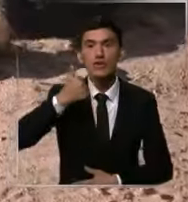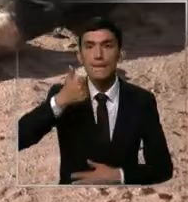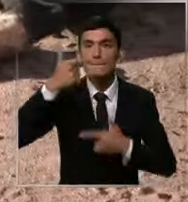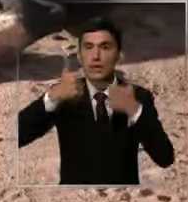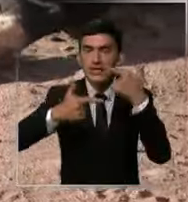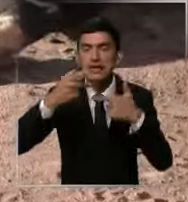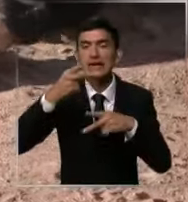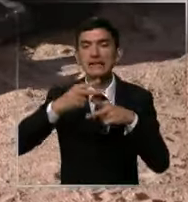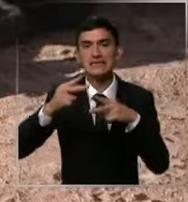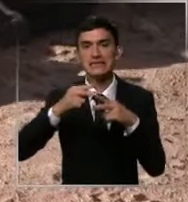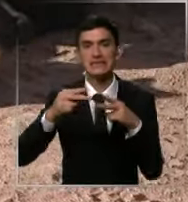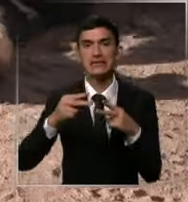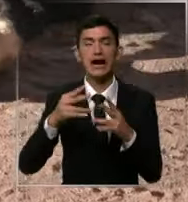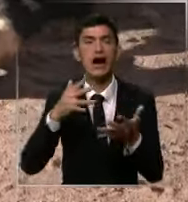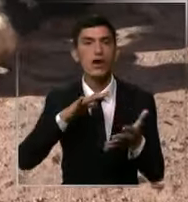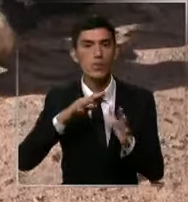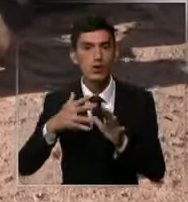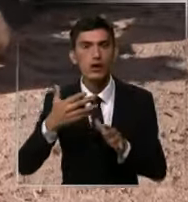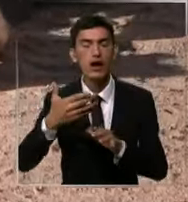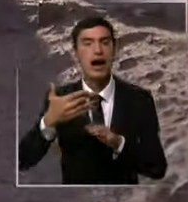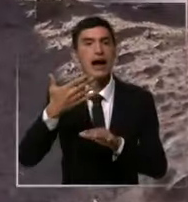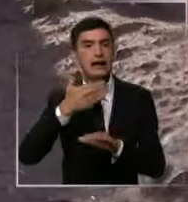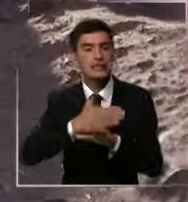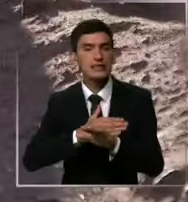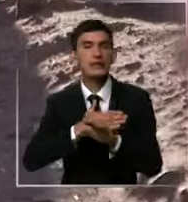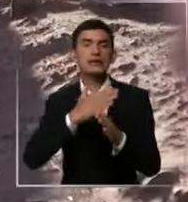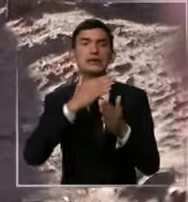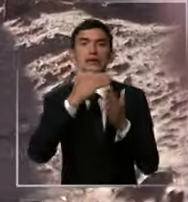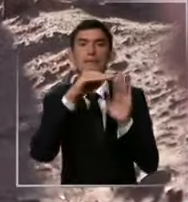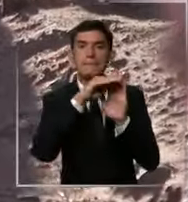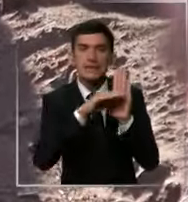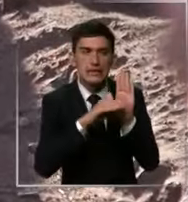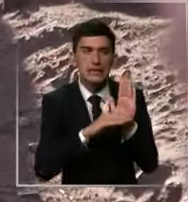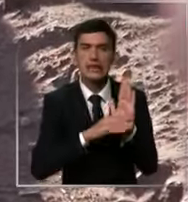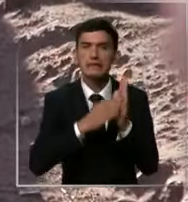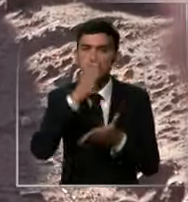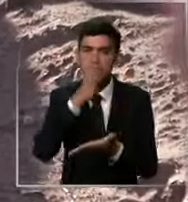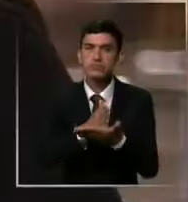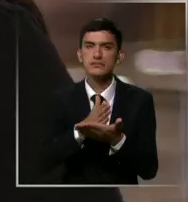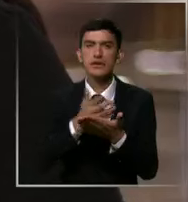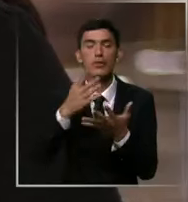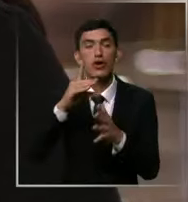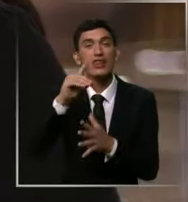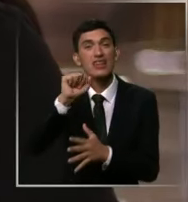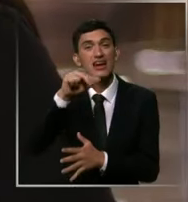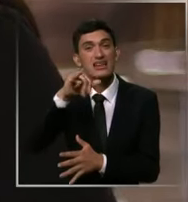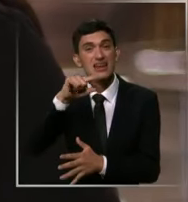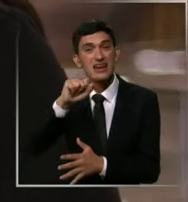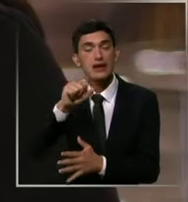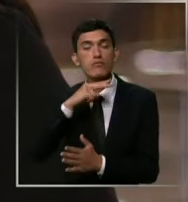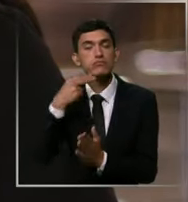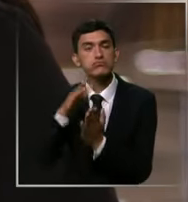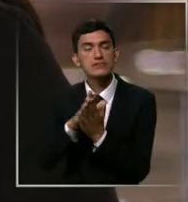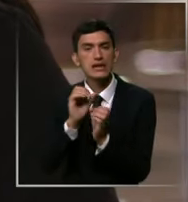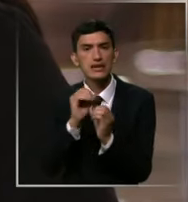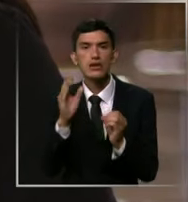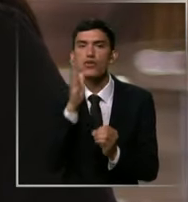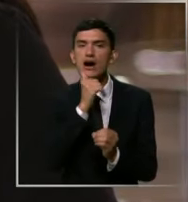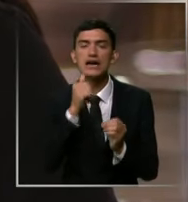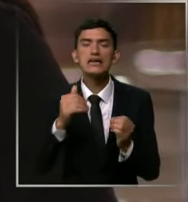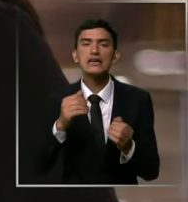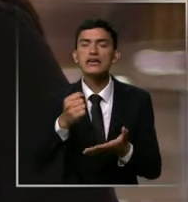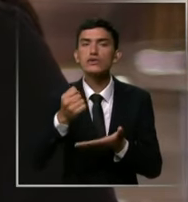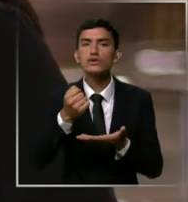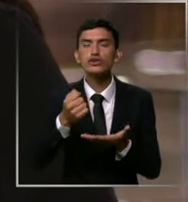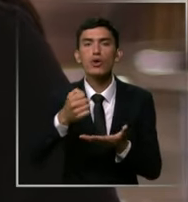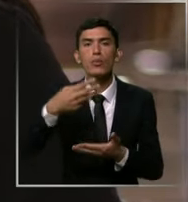vez si se hubiesen tomado medidas más drásticas, Daniela estaría con nosotros. Nunca se ha trabajado el tema de tenencia, no hay recursos municipales y